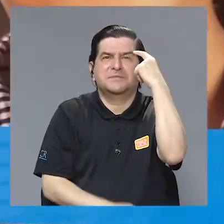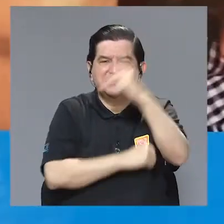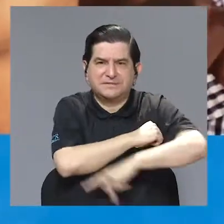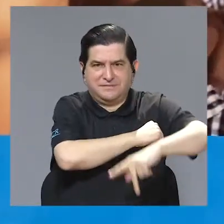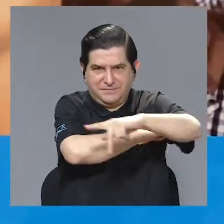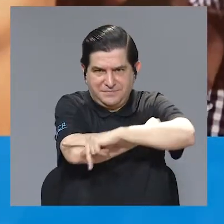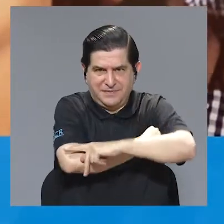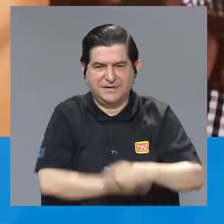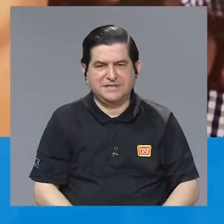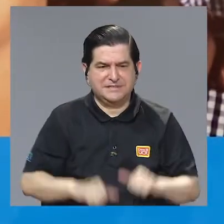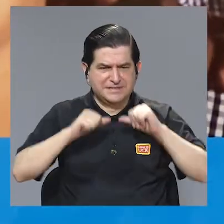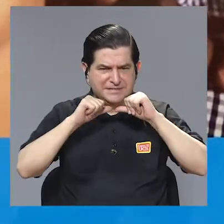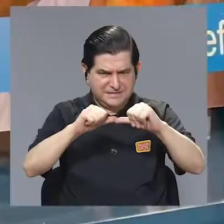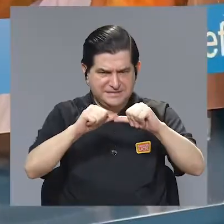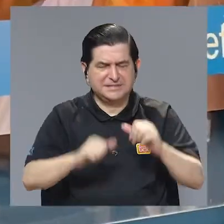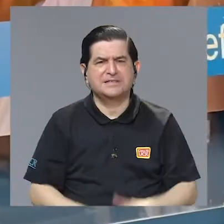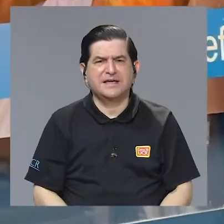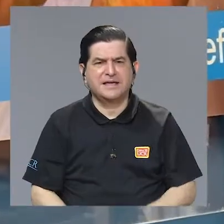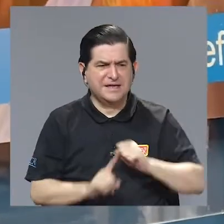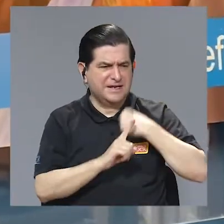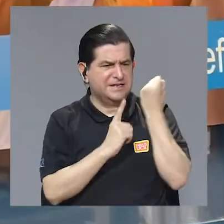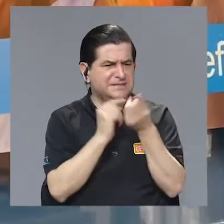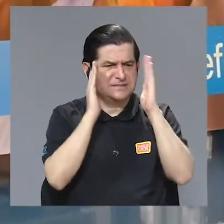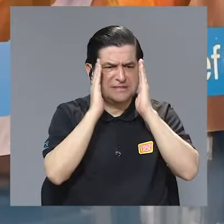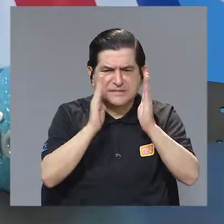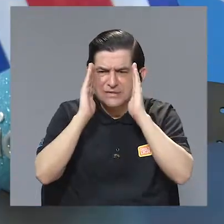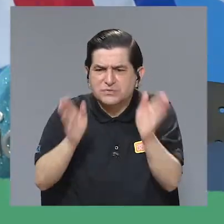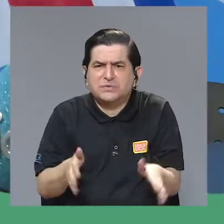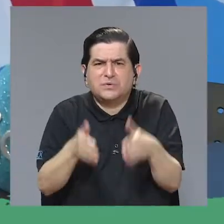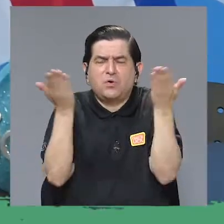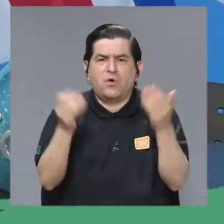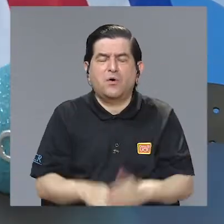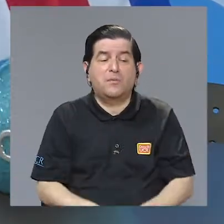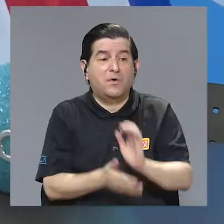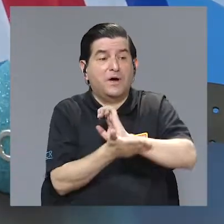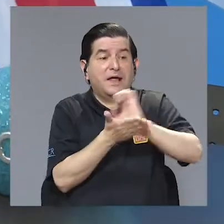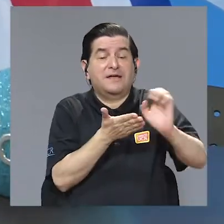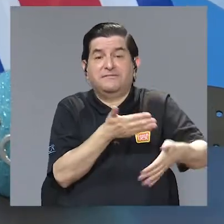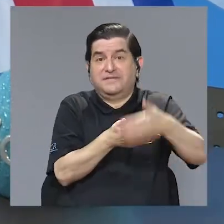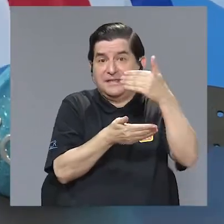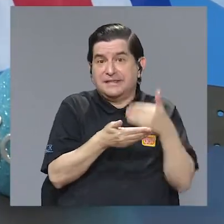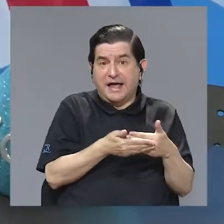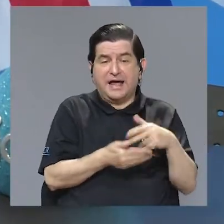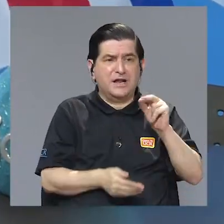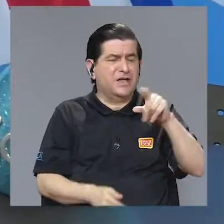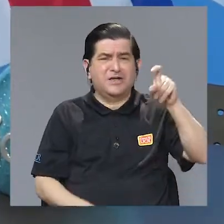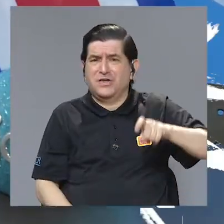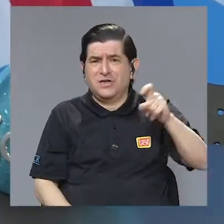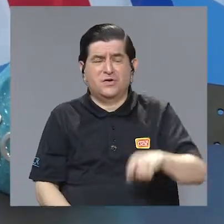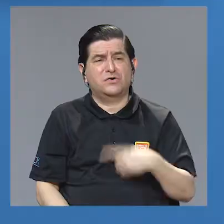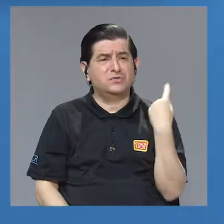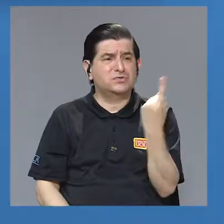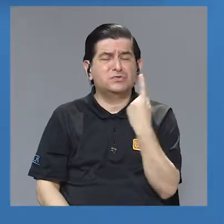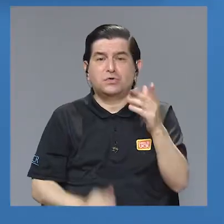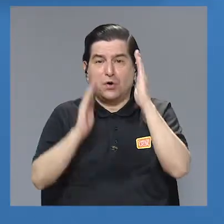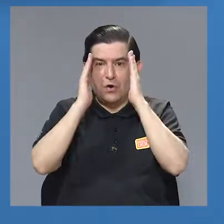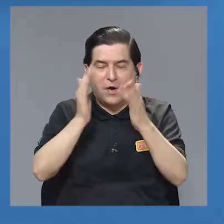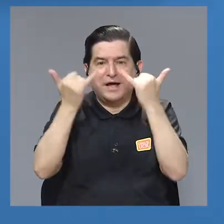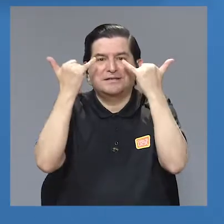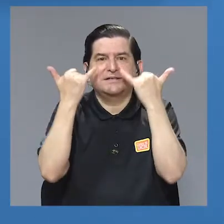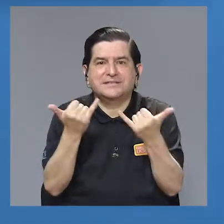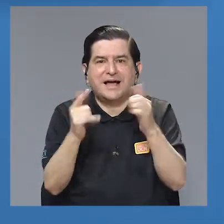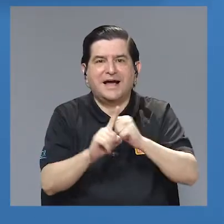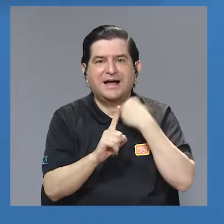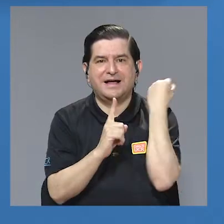como país cómo seguir abordando estas situaciones, cómo hacer más prevención y no tener que solamente